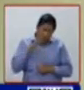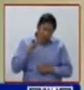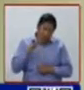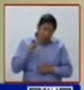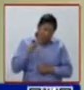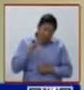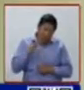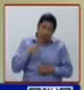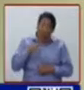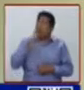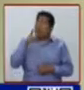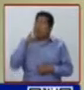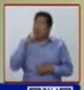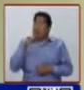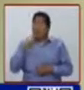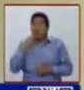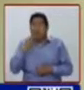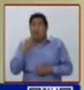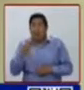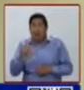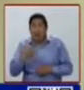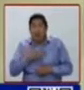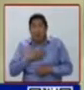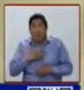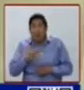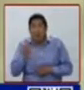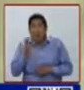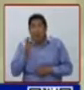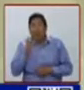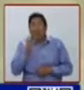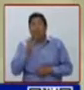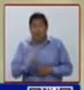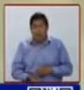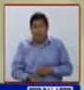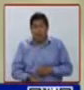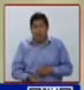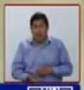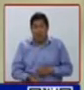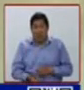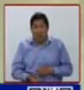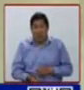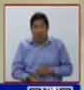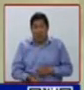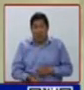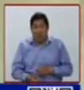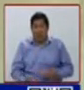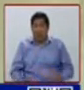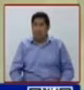ahora quién me va a decir, quién me va a decir.